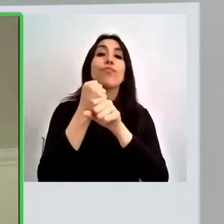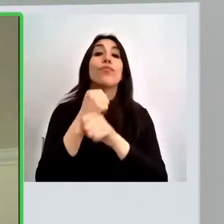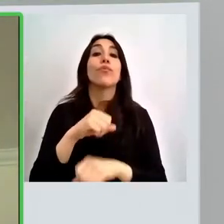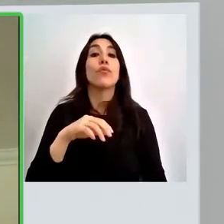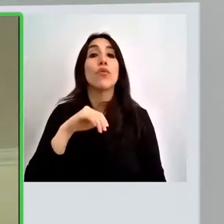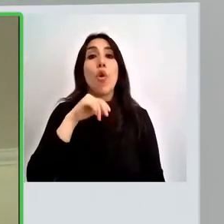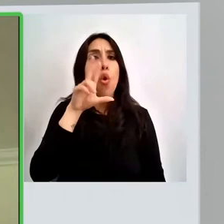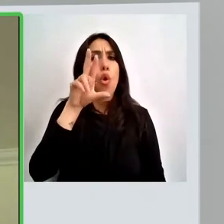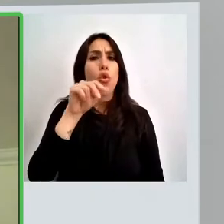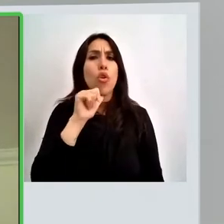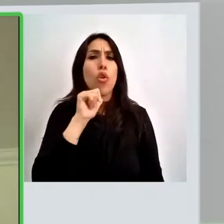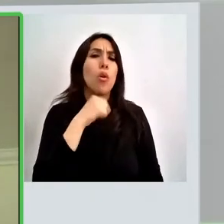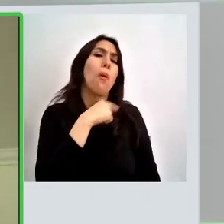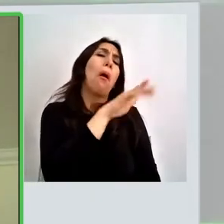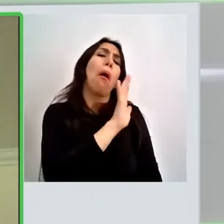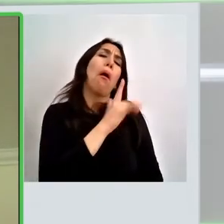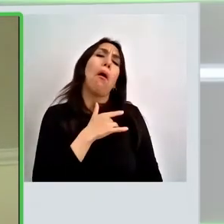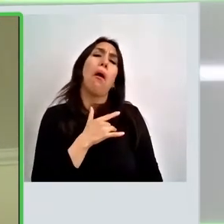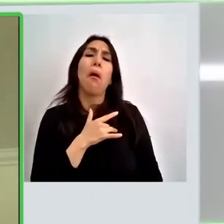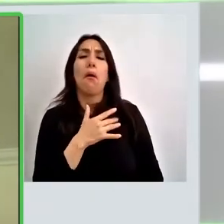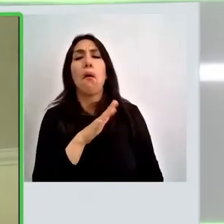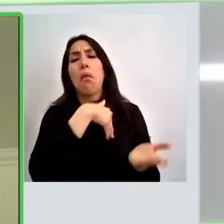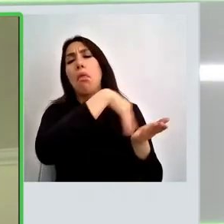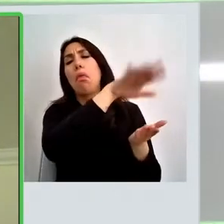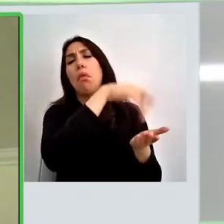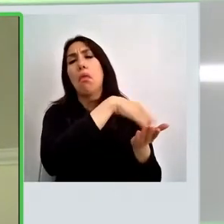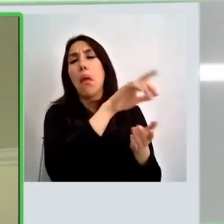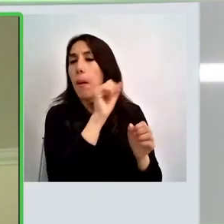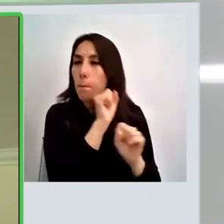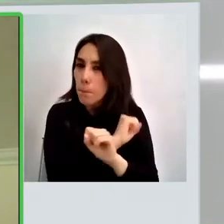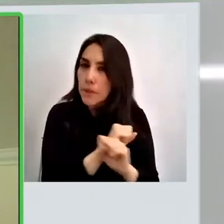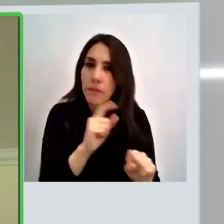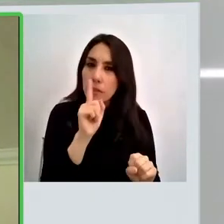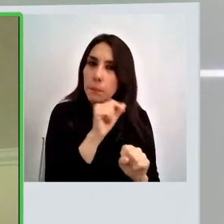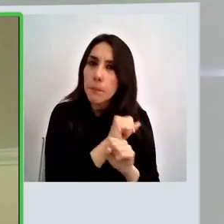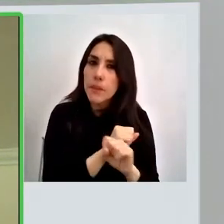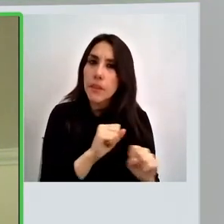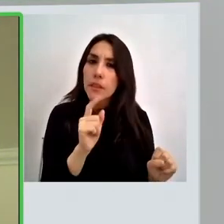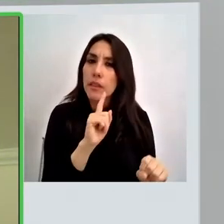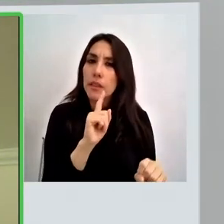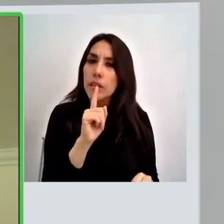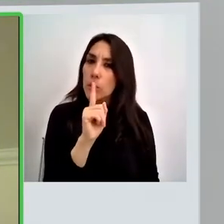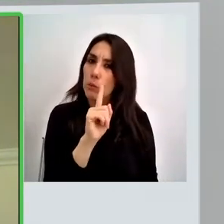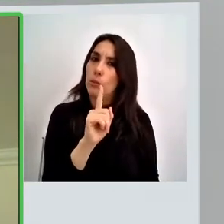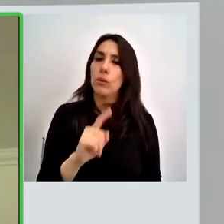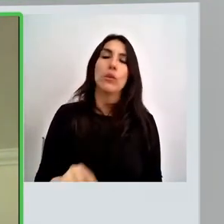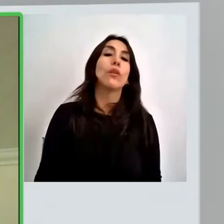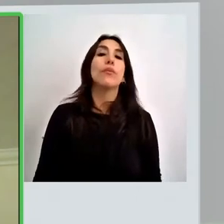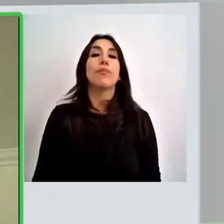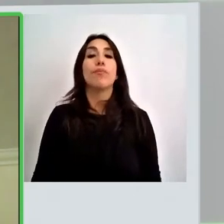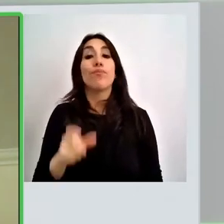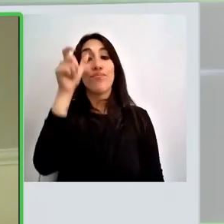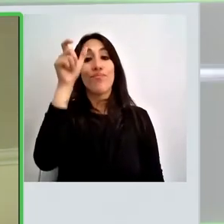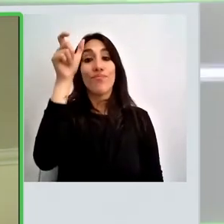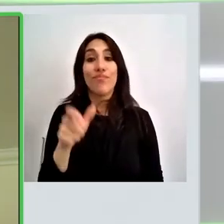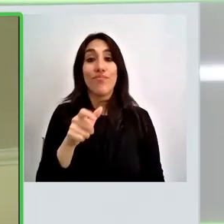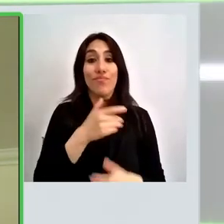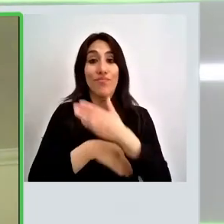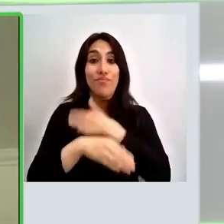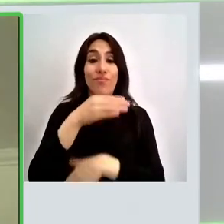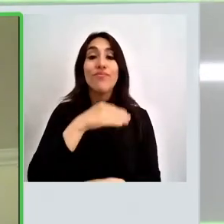de que la gente con discapacidad trabaje solo desde la casa y no sea incluido en la fuerza laboral